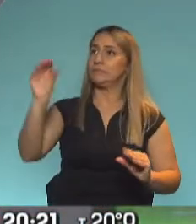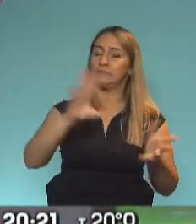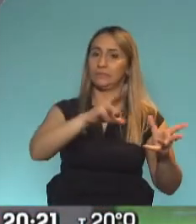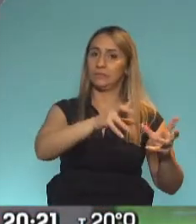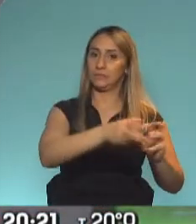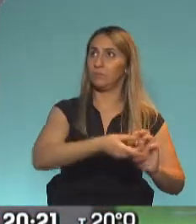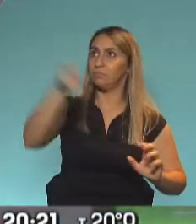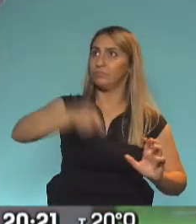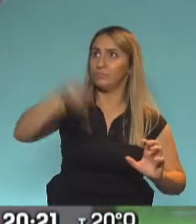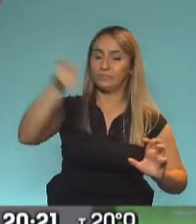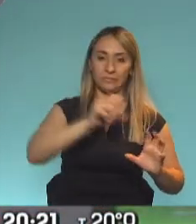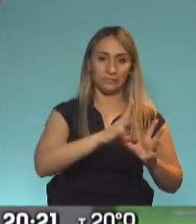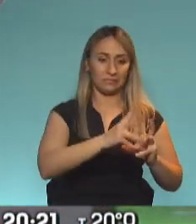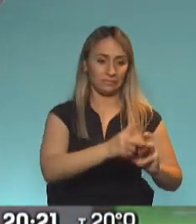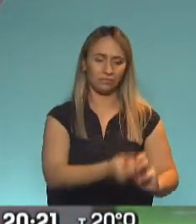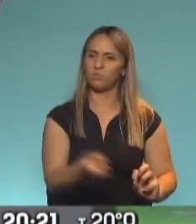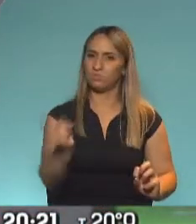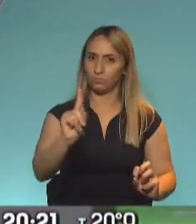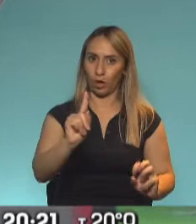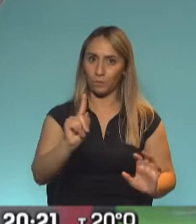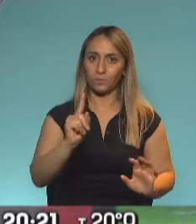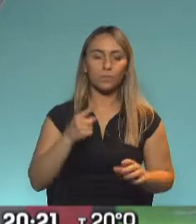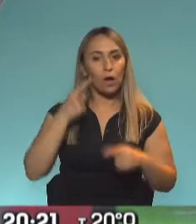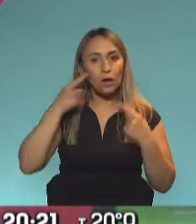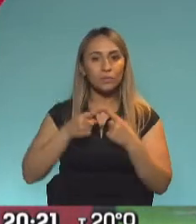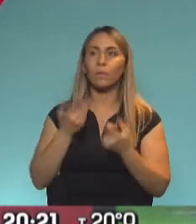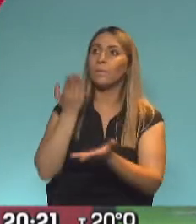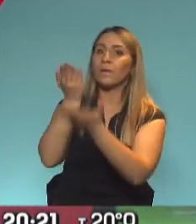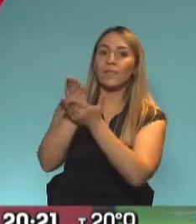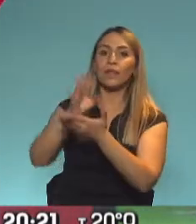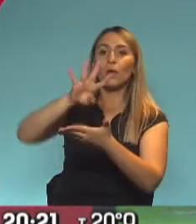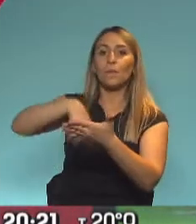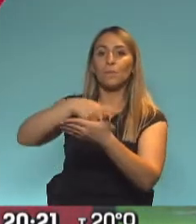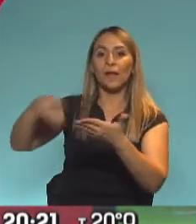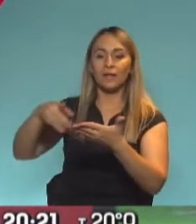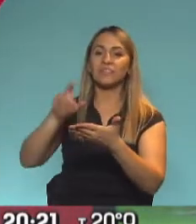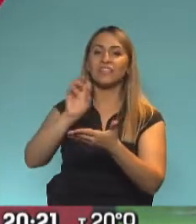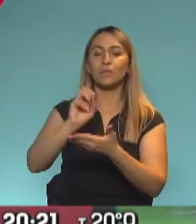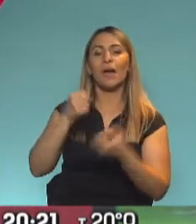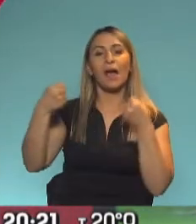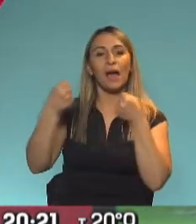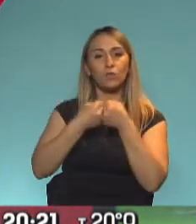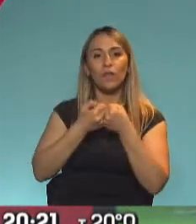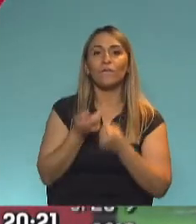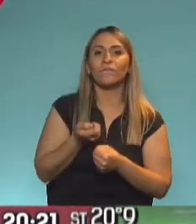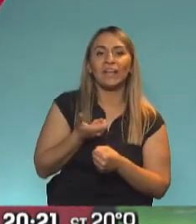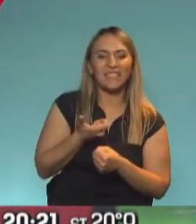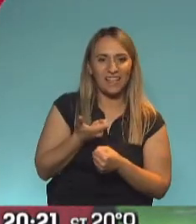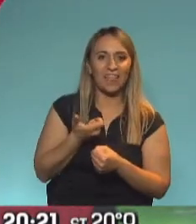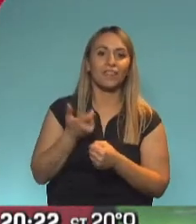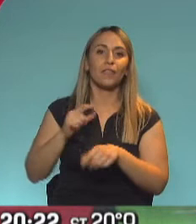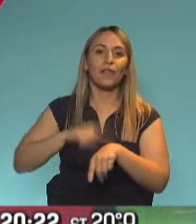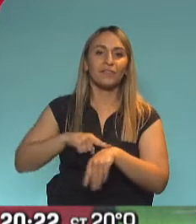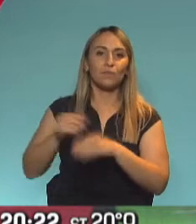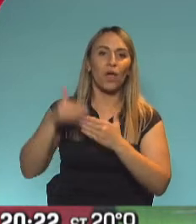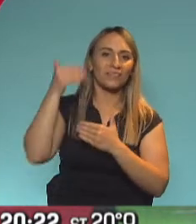Porque acuérdate que lo que quieren renegociar, lo que quieren pedir es la aceptación de un programa que se llama Acuerdo de Facilidades Extendidas, que por un lado te permite